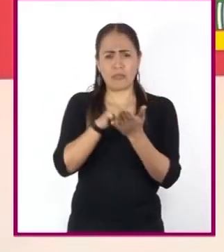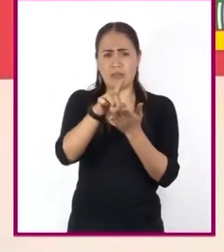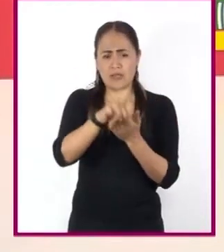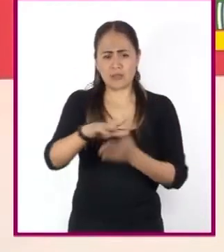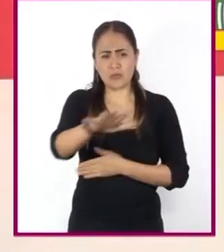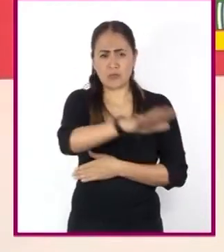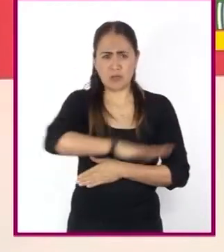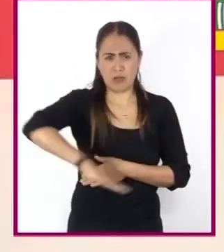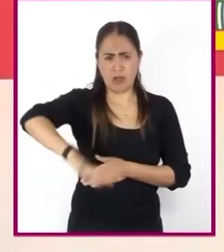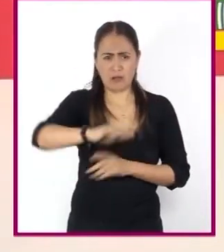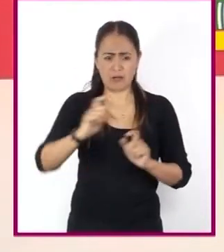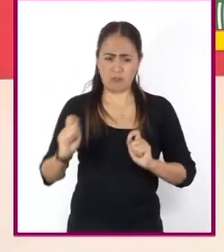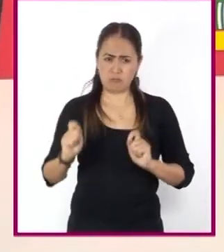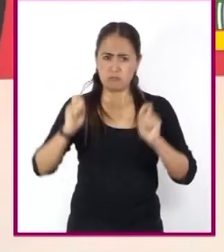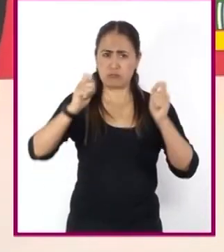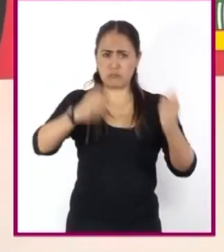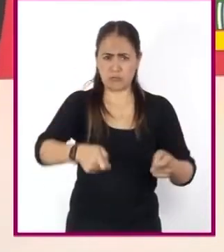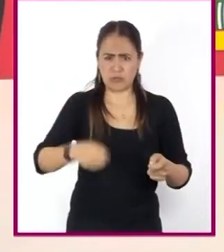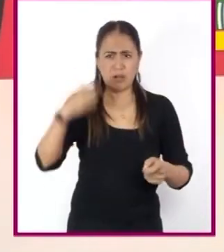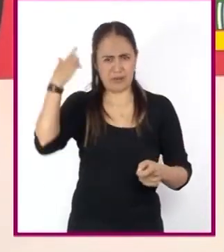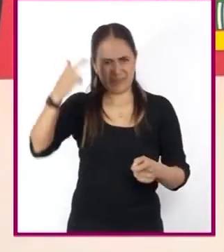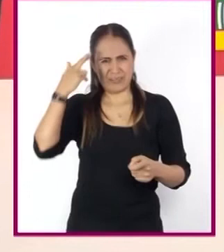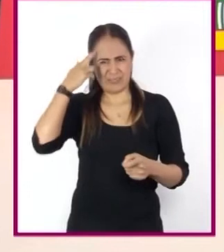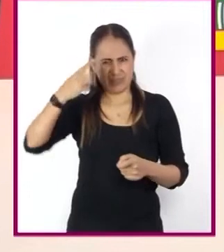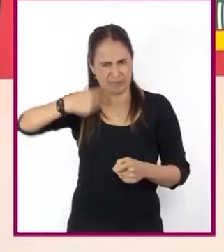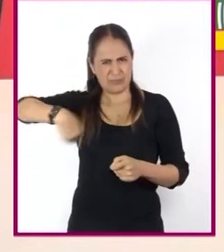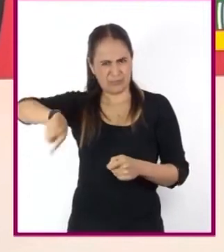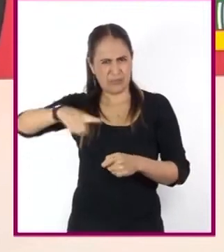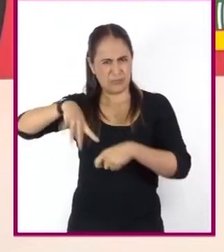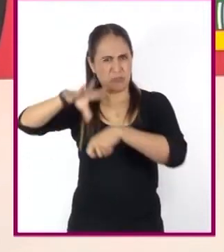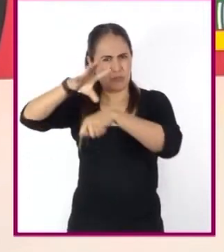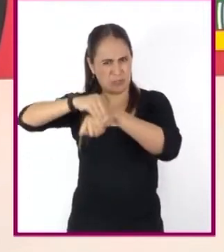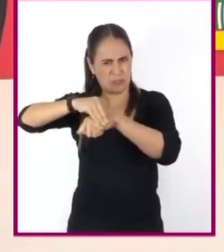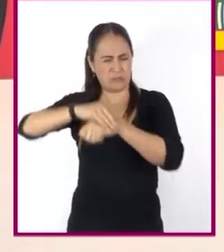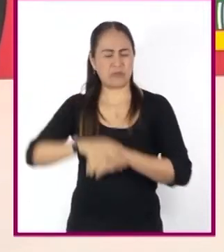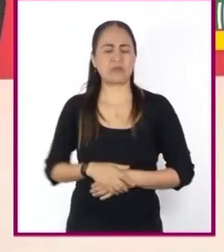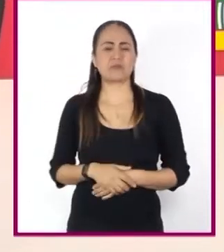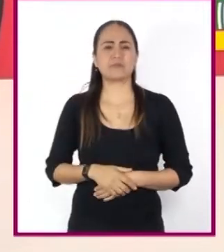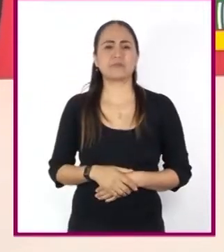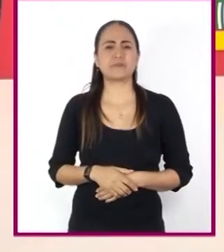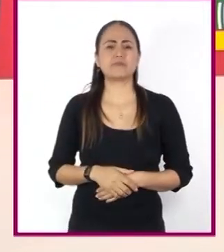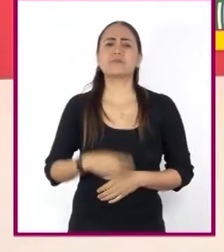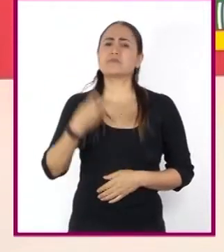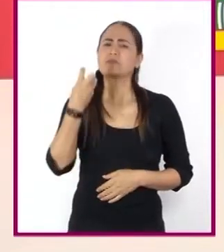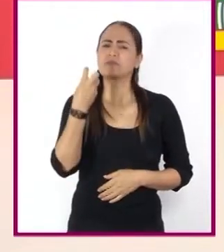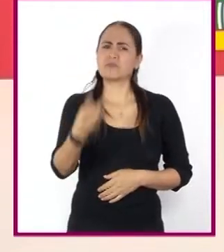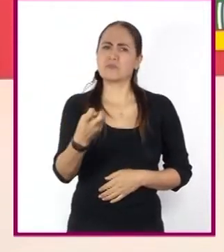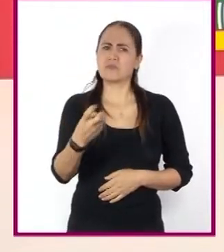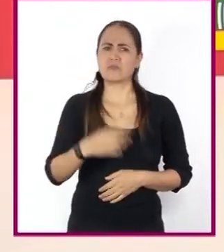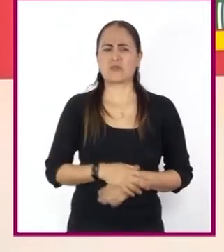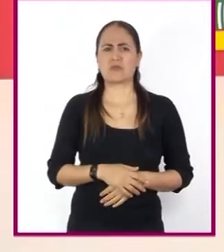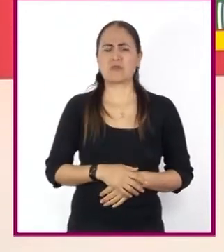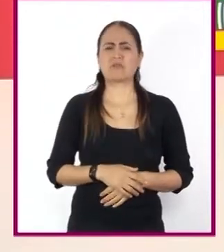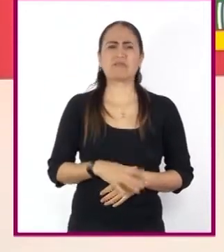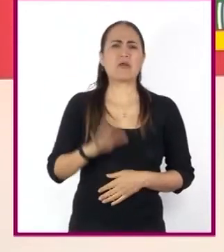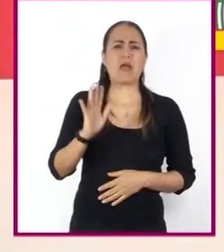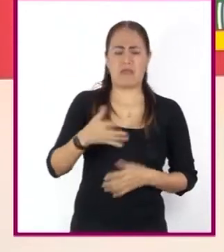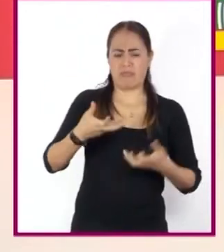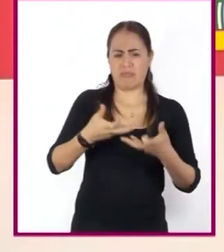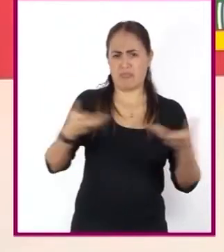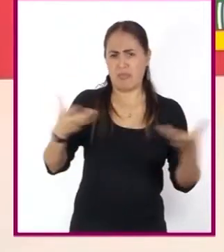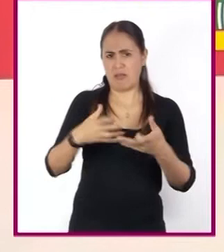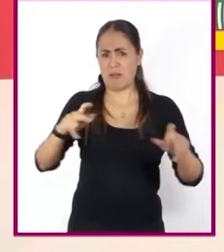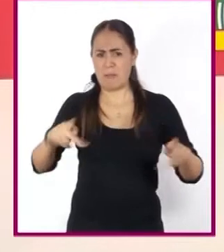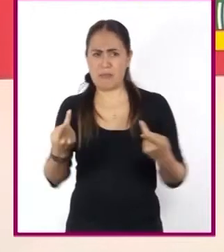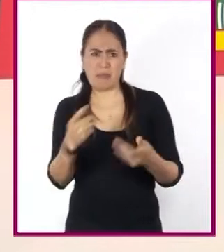que se concedieron en las cédulas reales, esta medida afectó fuertemente a quienes se dedicaban a la especulación de tierras,